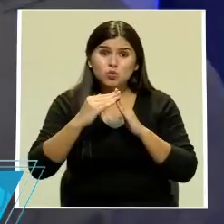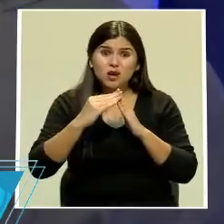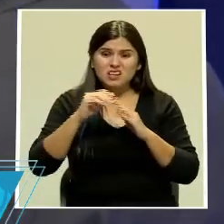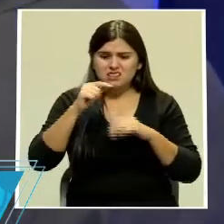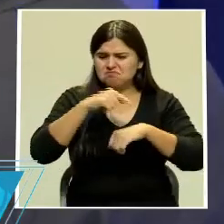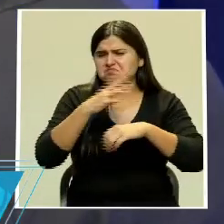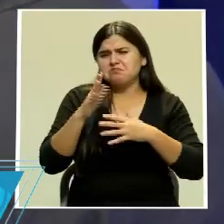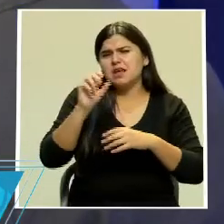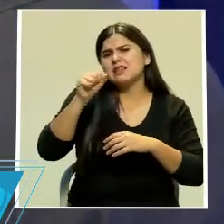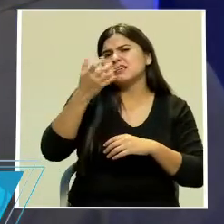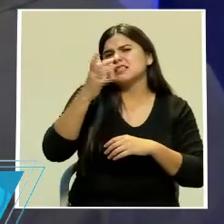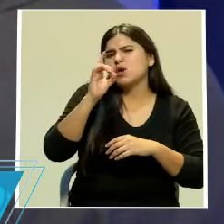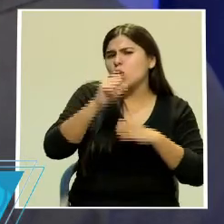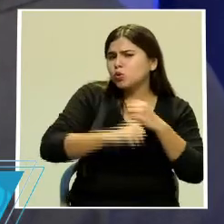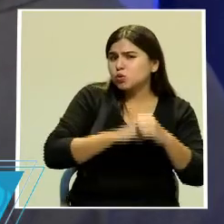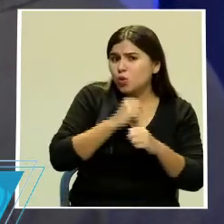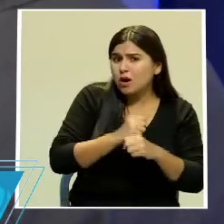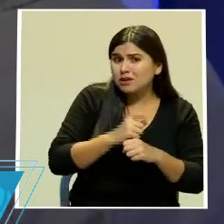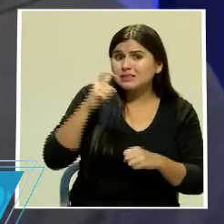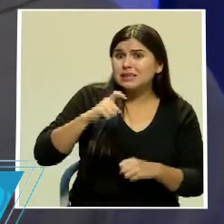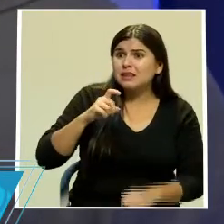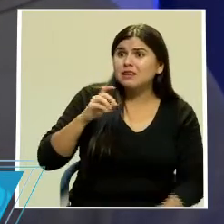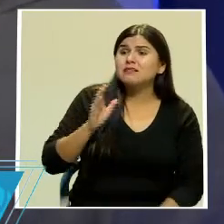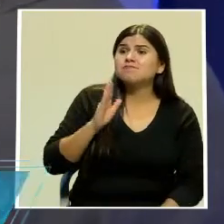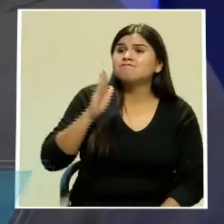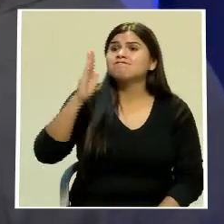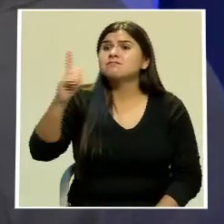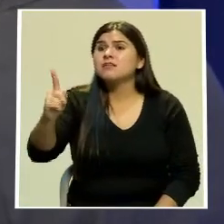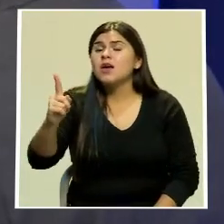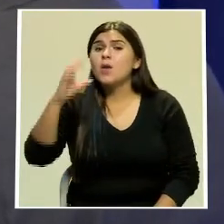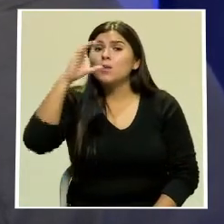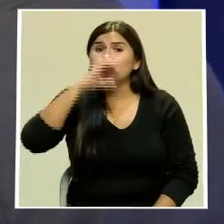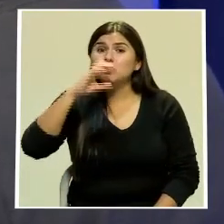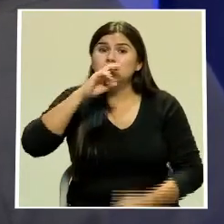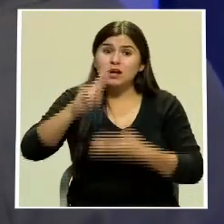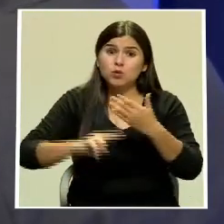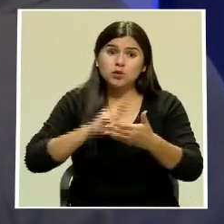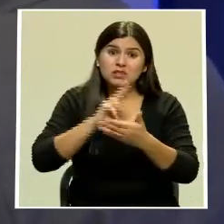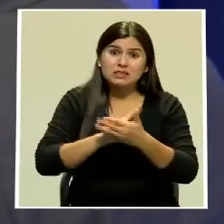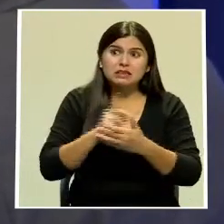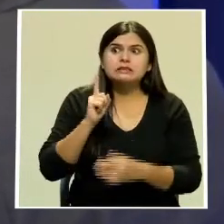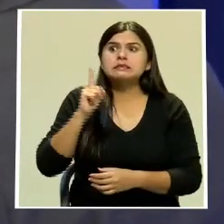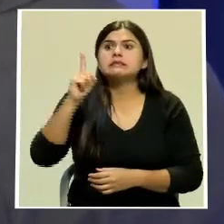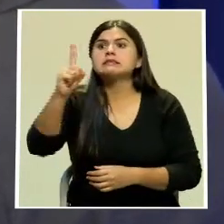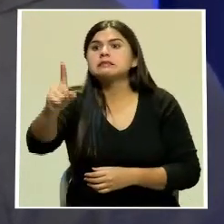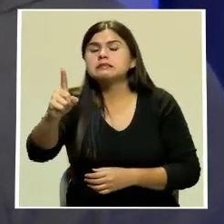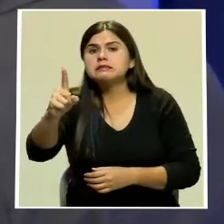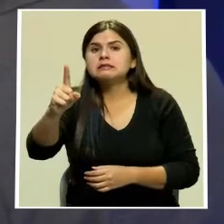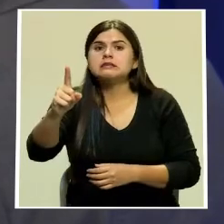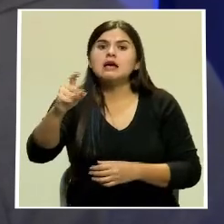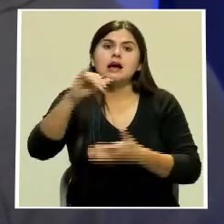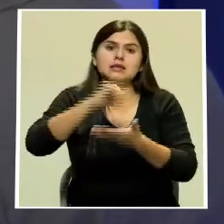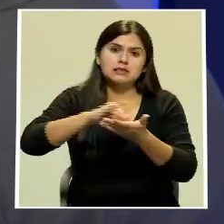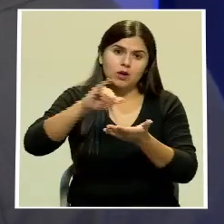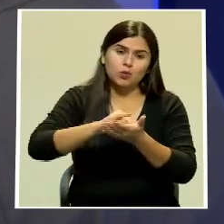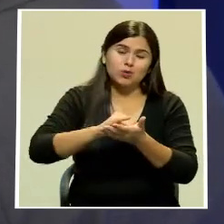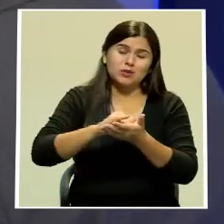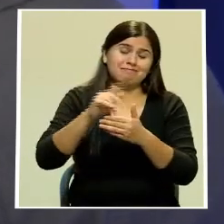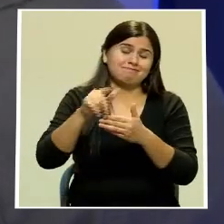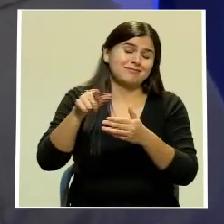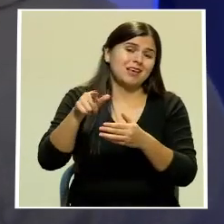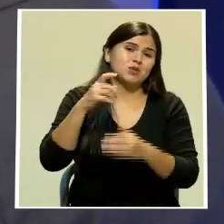una oportunidad de estudio en una universidad pública y trasladarse a San José con todas las dificultades que eso conlleva, me parece que como país no le